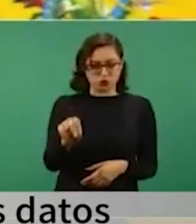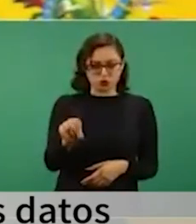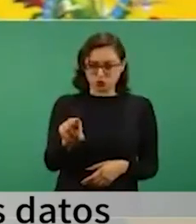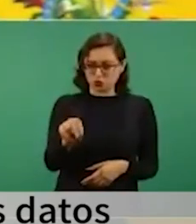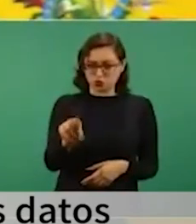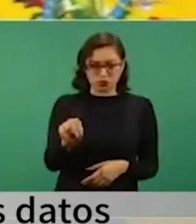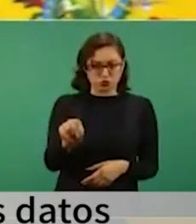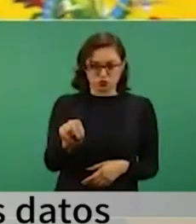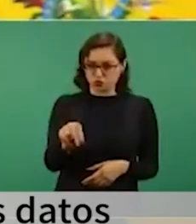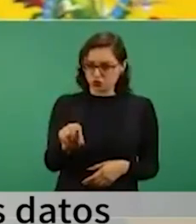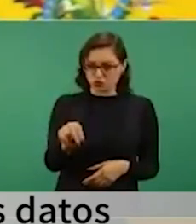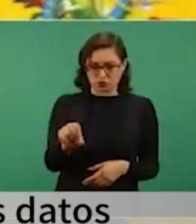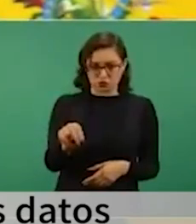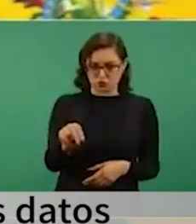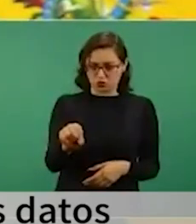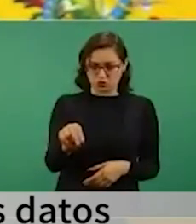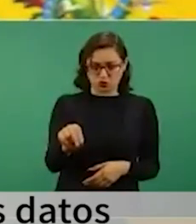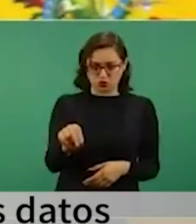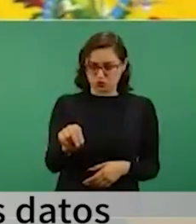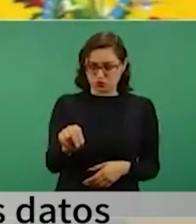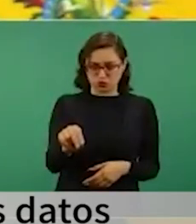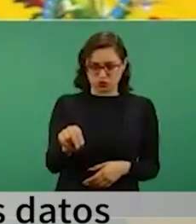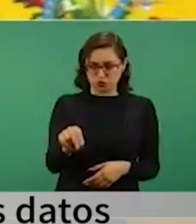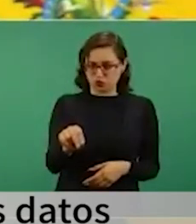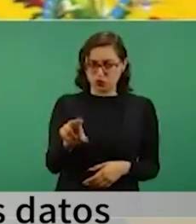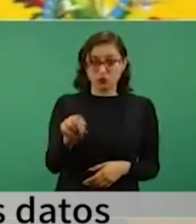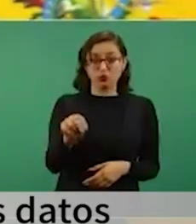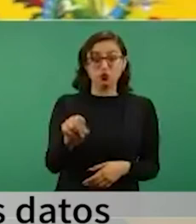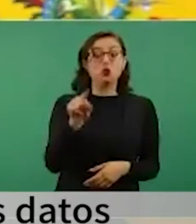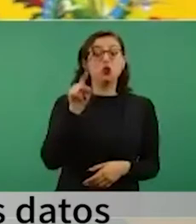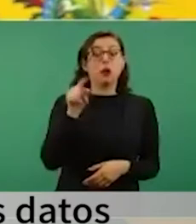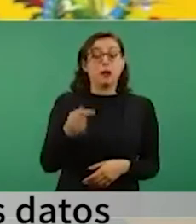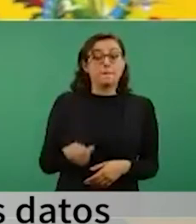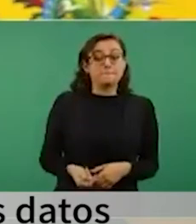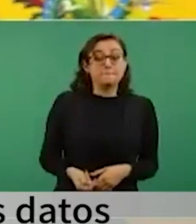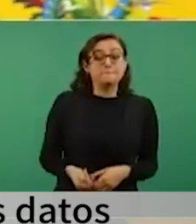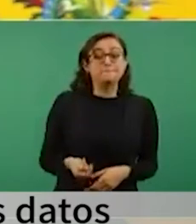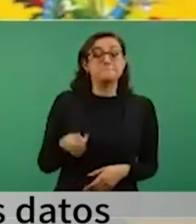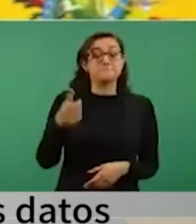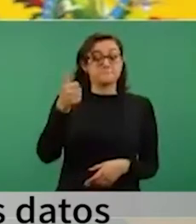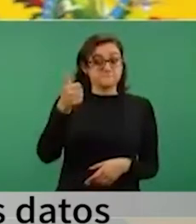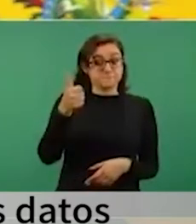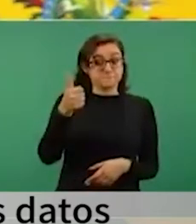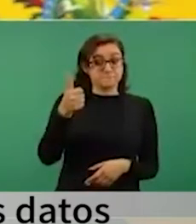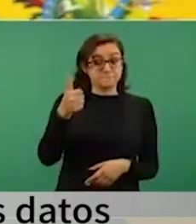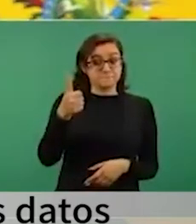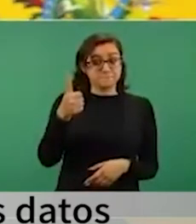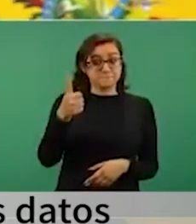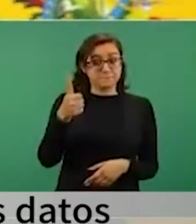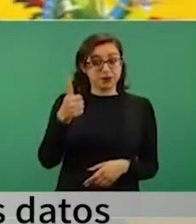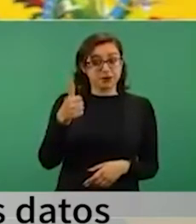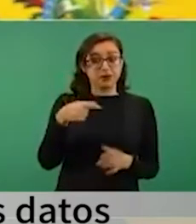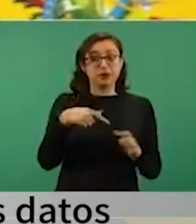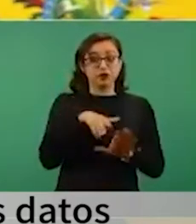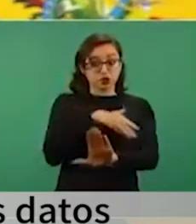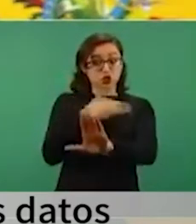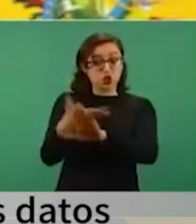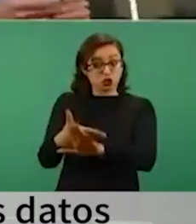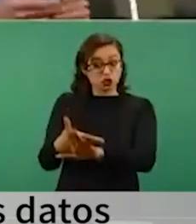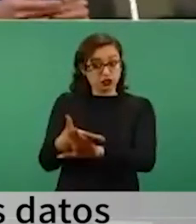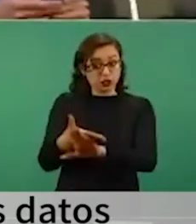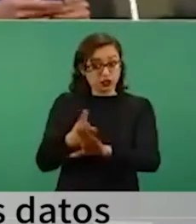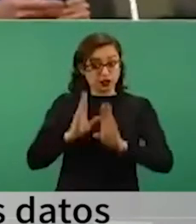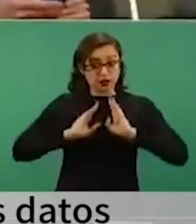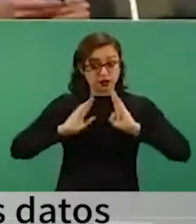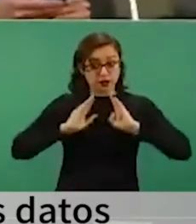no sólo que es el único caso, no. No, Es la primera vez que hay un señalamiento como el que estás